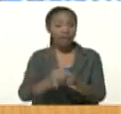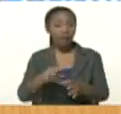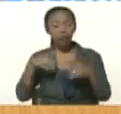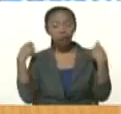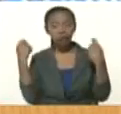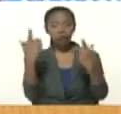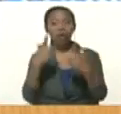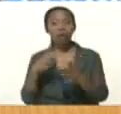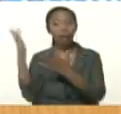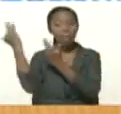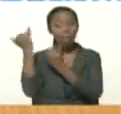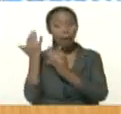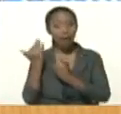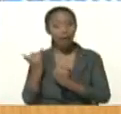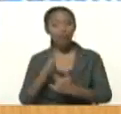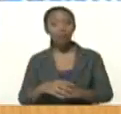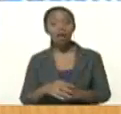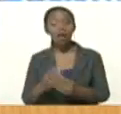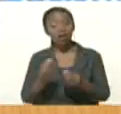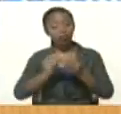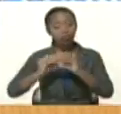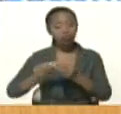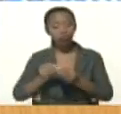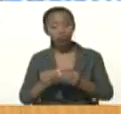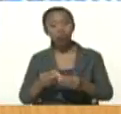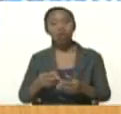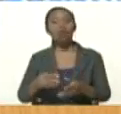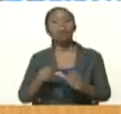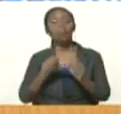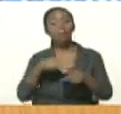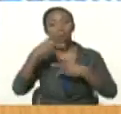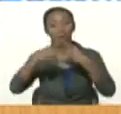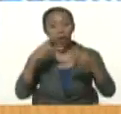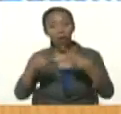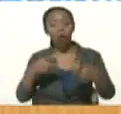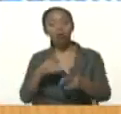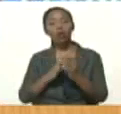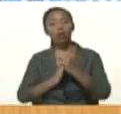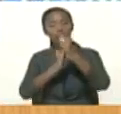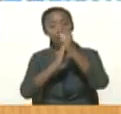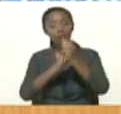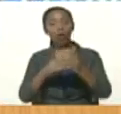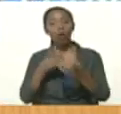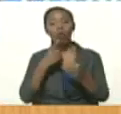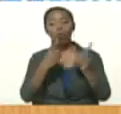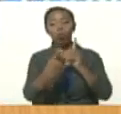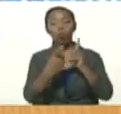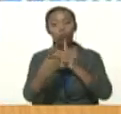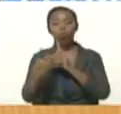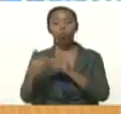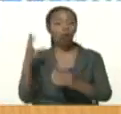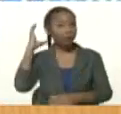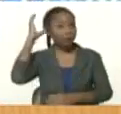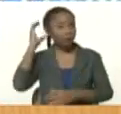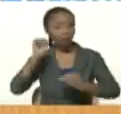esperanza. Es la renovación permanente del poder político, del liderazgo, del discurso, de la capacidad de